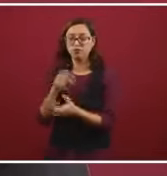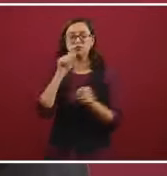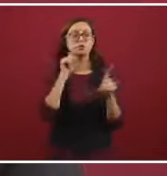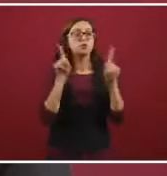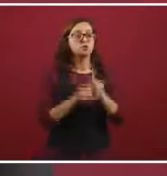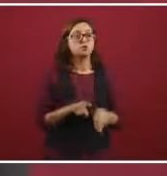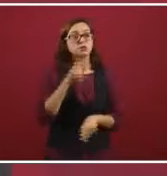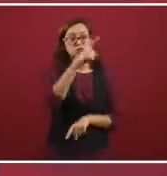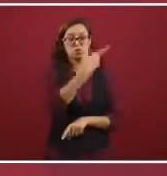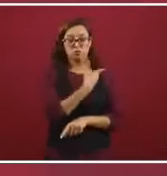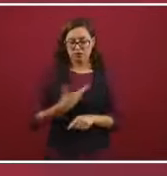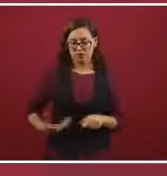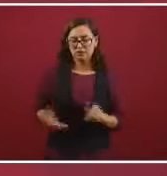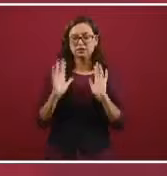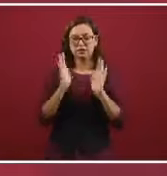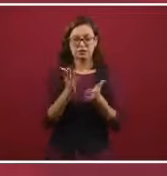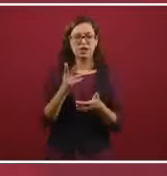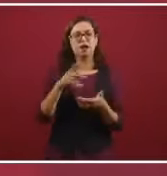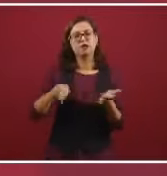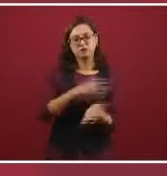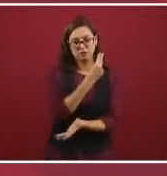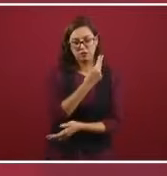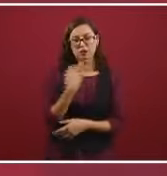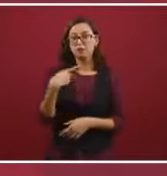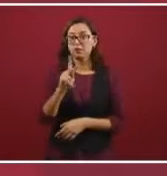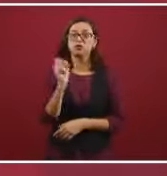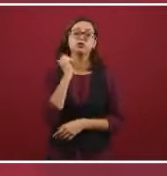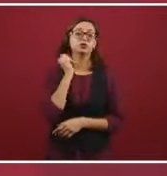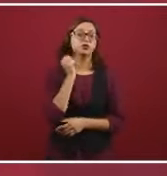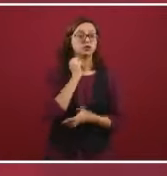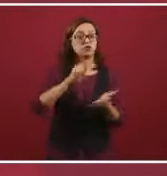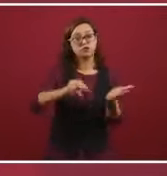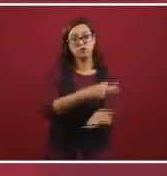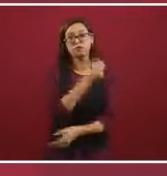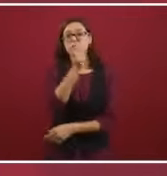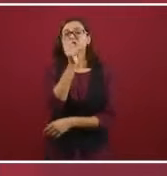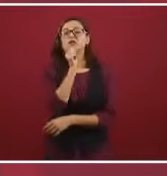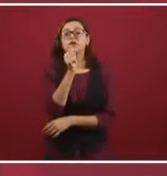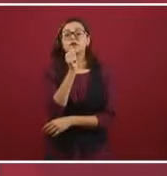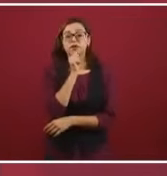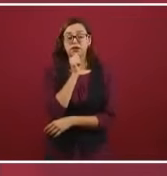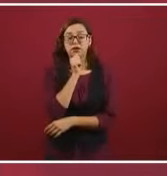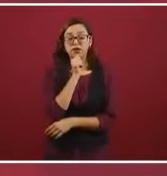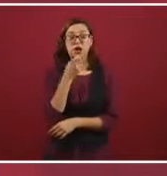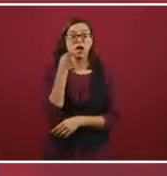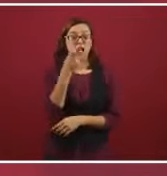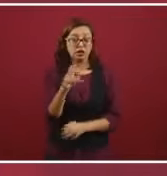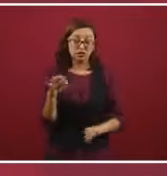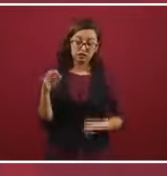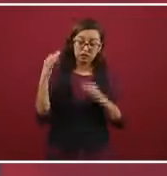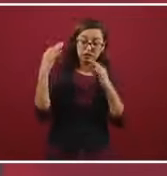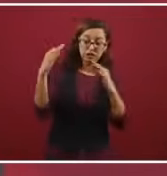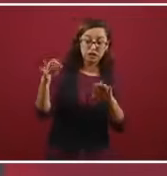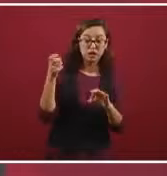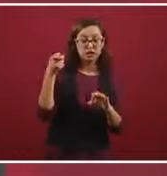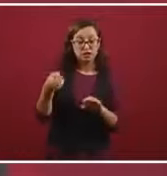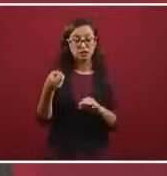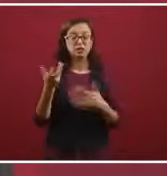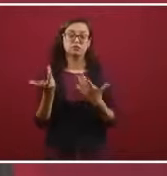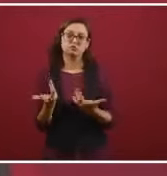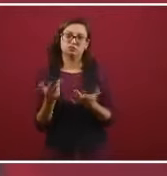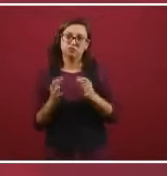Unidos, pero no ha sido ratificado por el Senado. Ese instrumento pudiera significar un